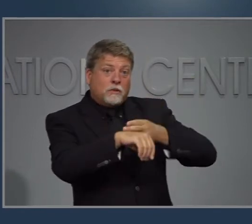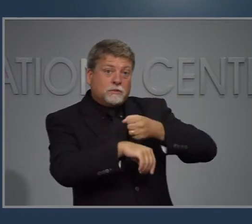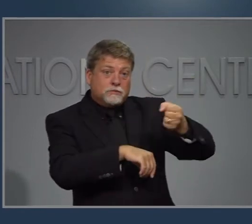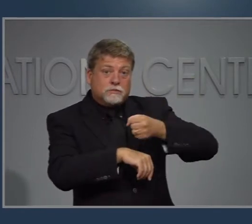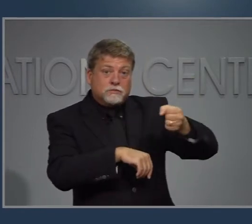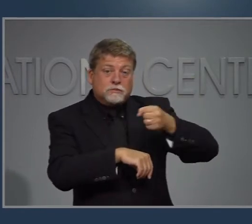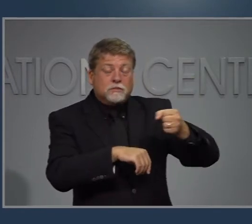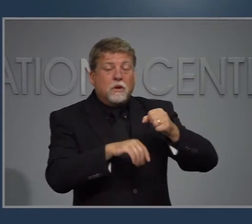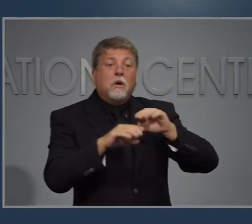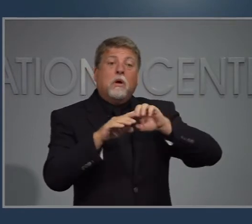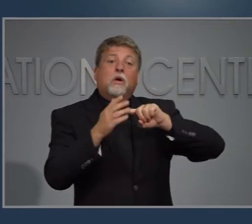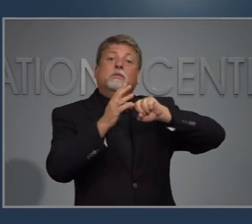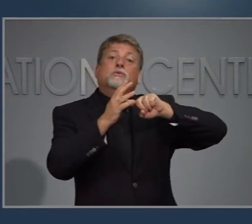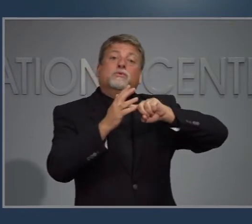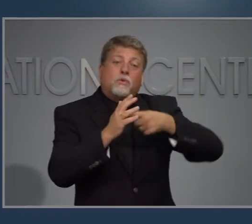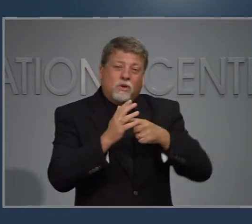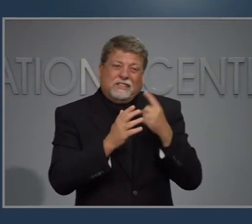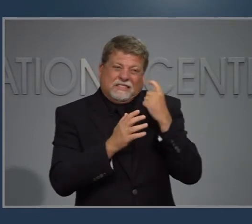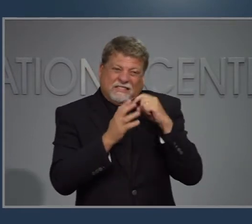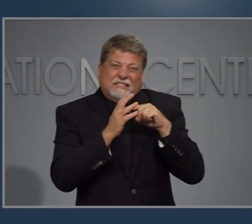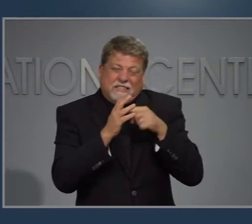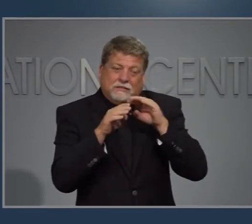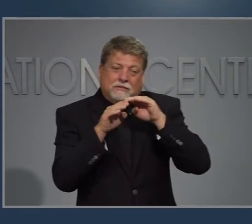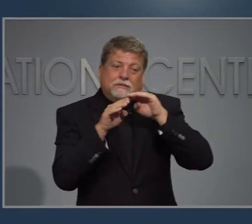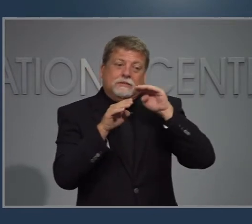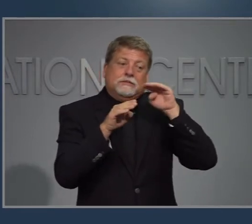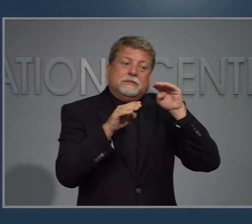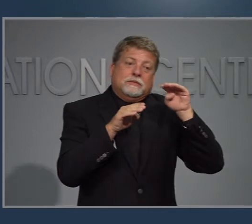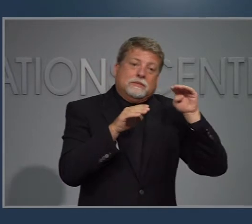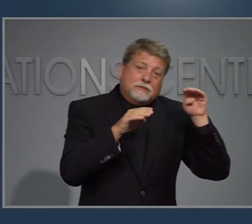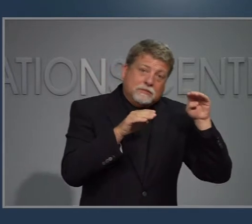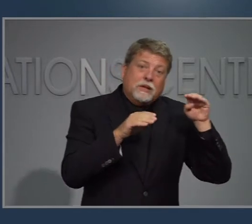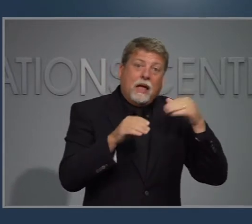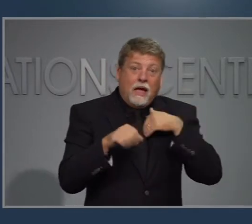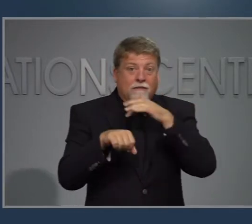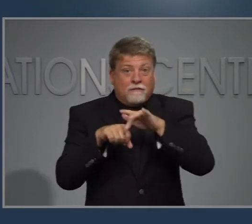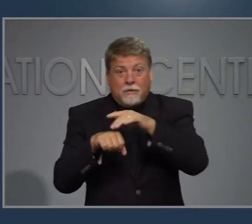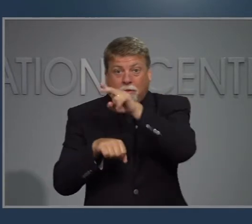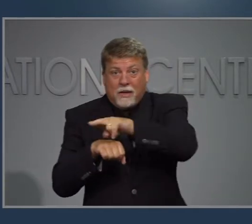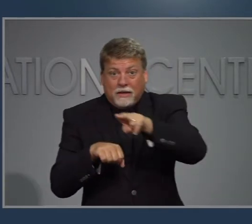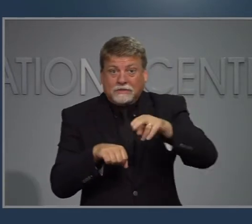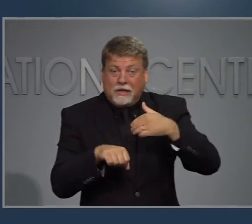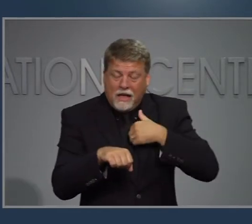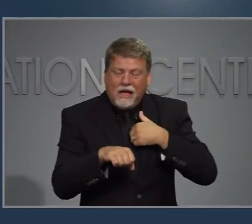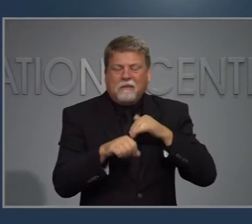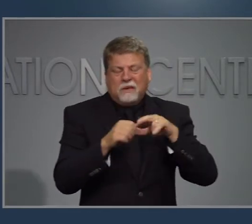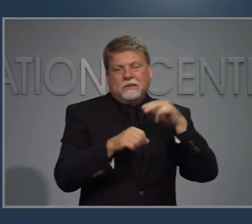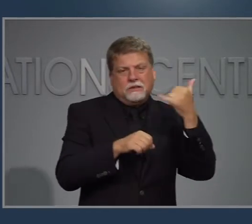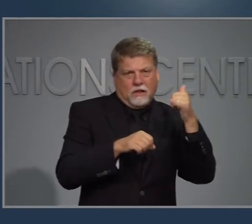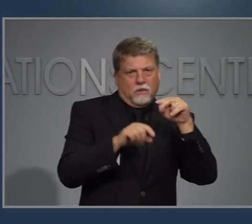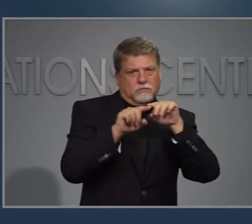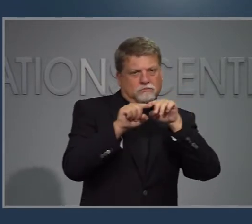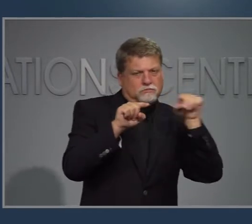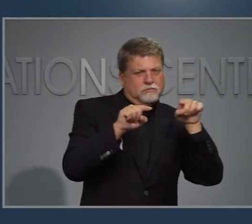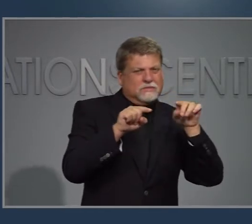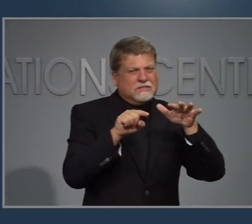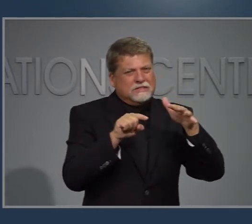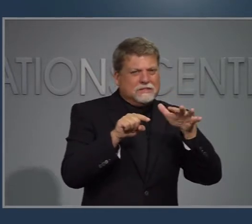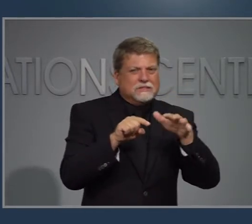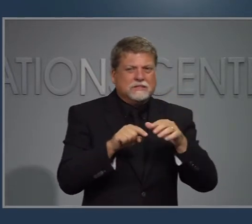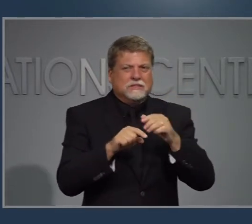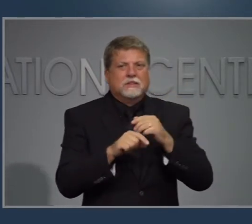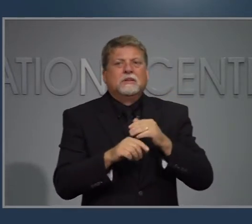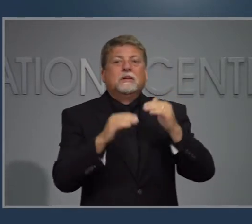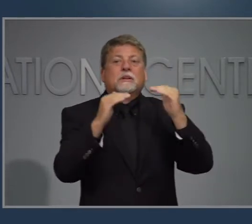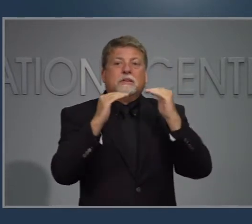trayectoria de hospitalización está empezándose a aplanar y tenemos todavía suficiente capacidad, le damos una línea amarilla. También